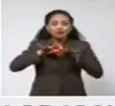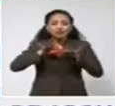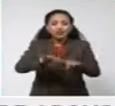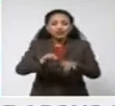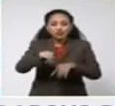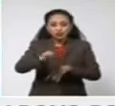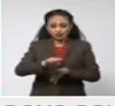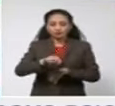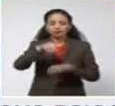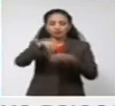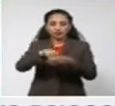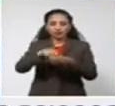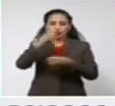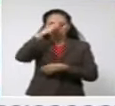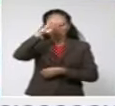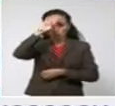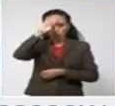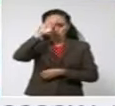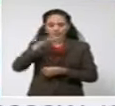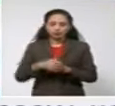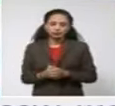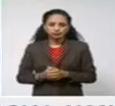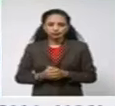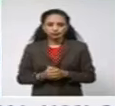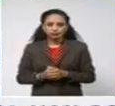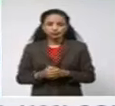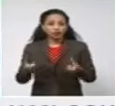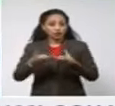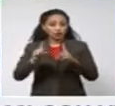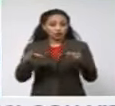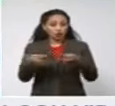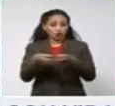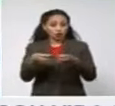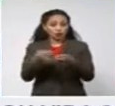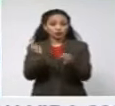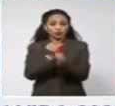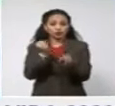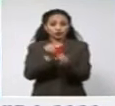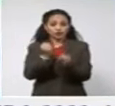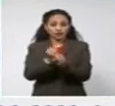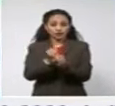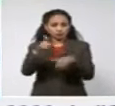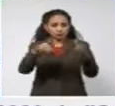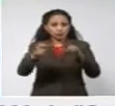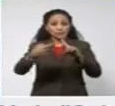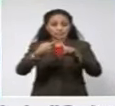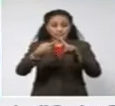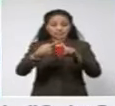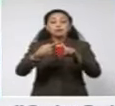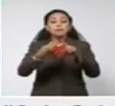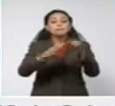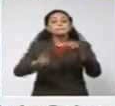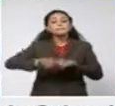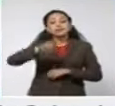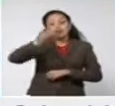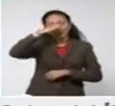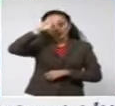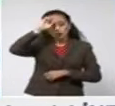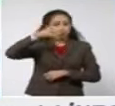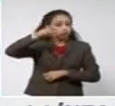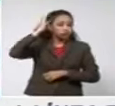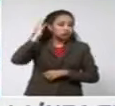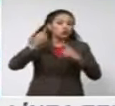el país. Precisamente en sesión del grupo de trabajo temporal que encabezan el presidente de la República de Cuba, Miguel Díaz-Canel Bermúdez, y también el primer